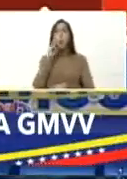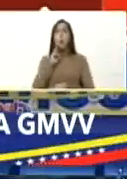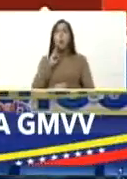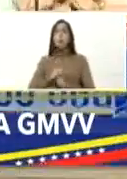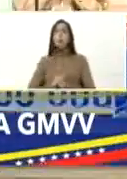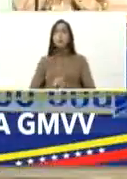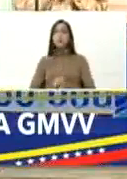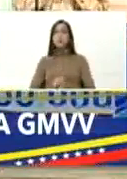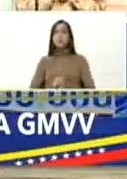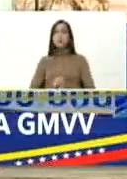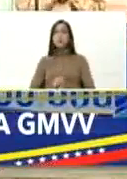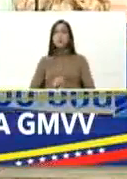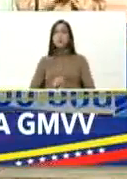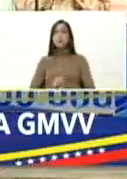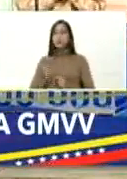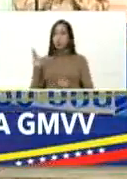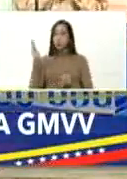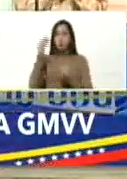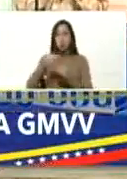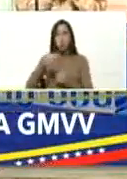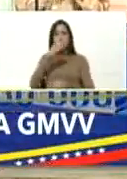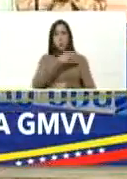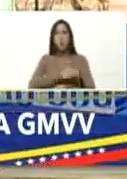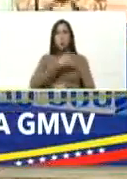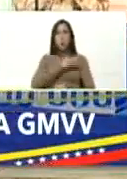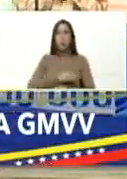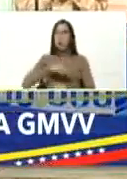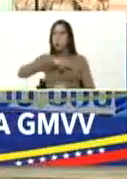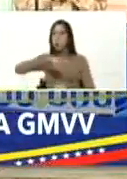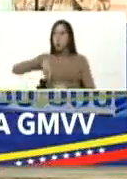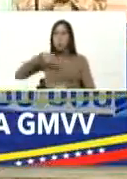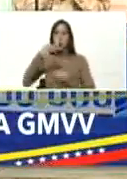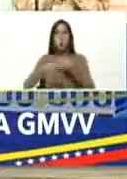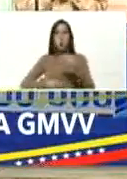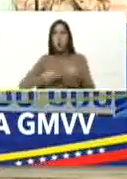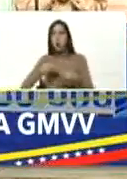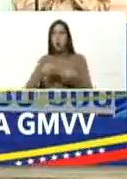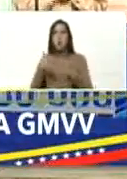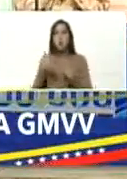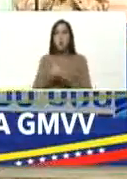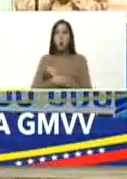la Venezuela rumbo al socialismo. Y lo hacemos de manera consuetudinaria,